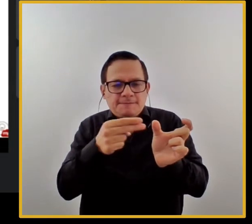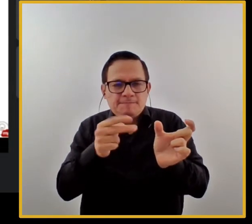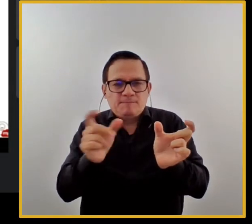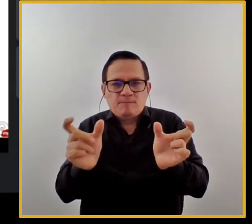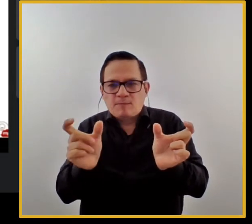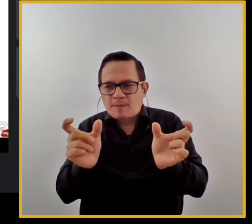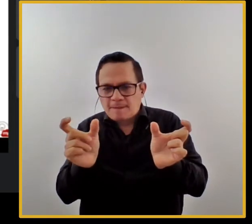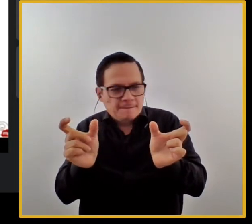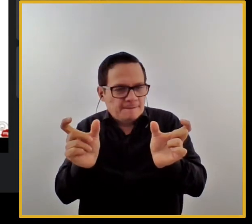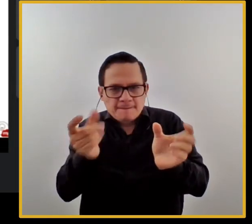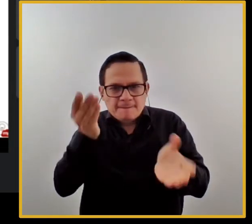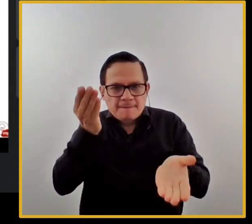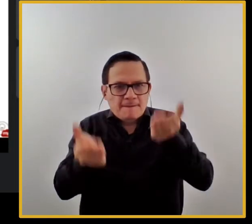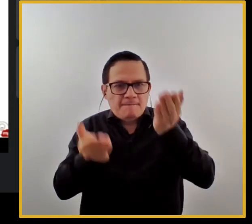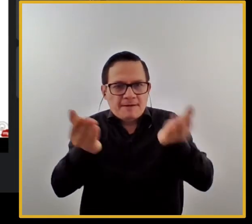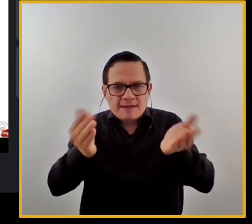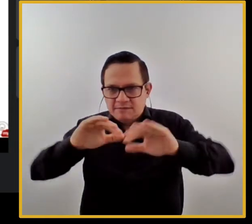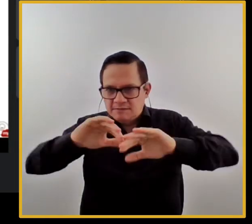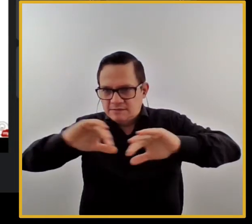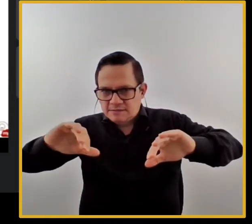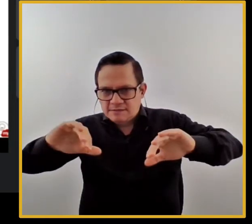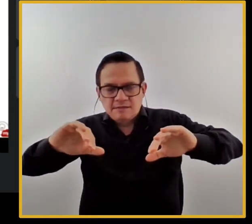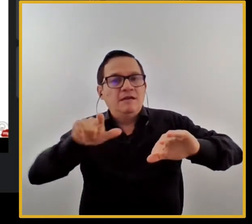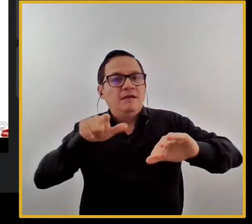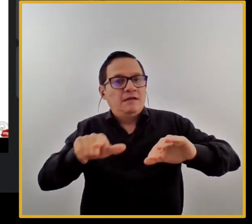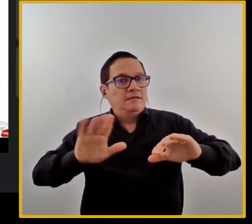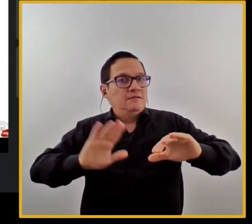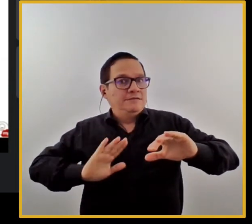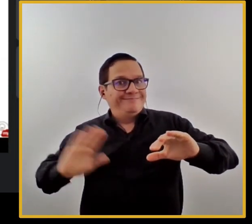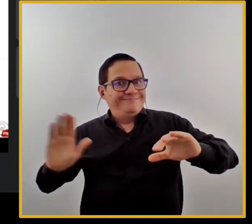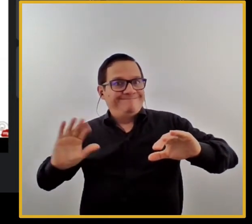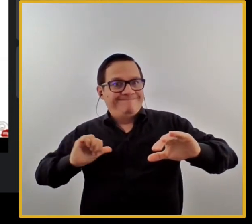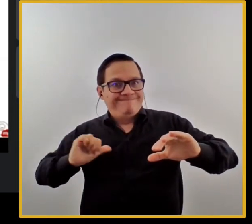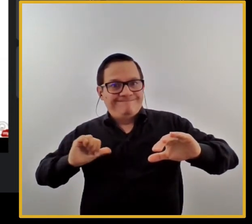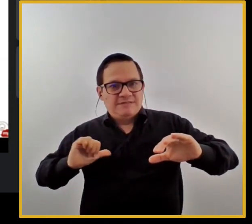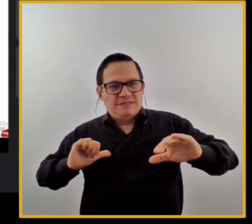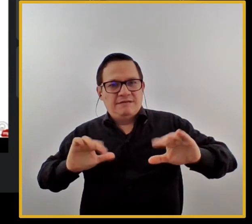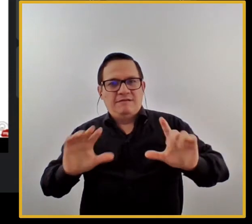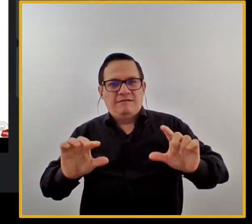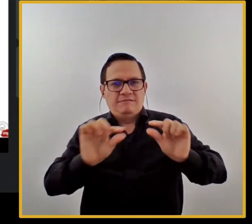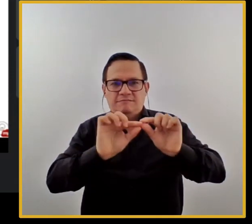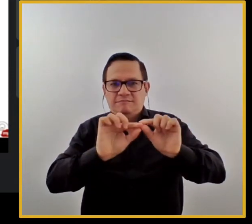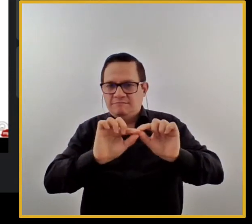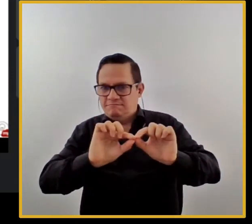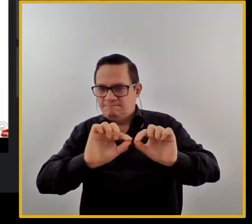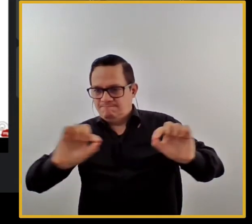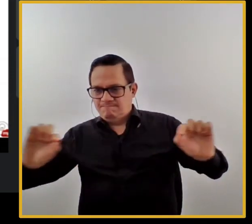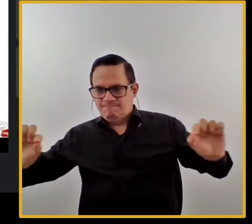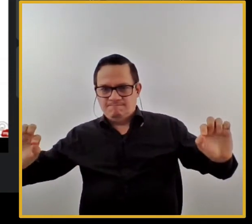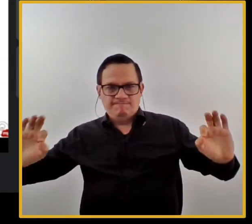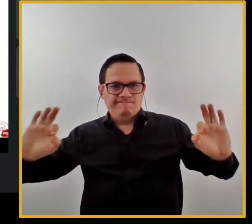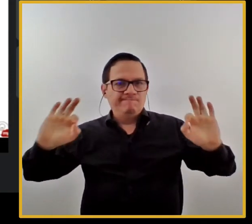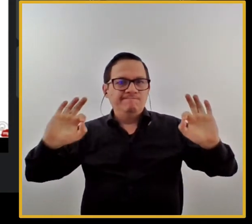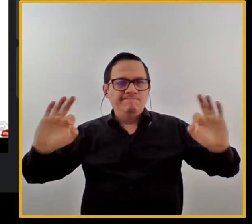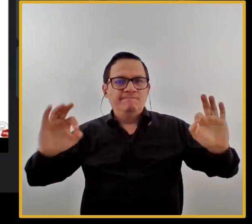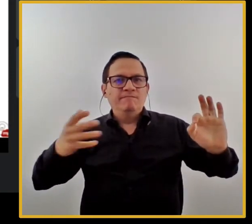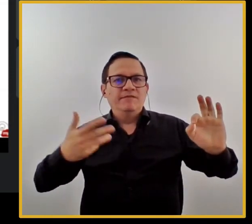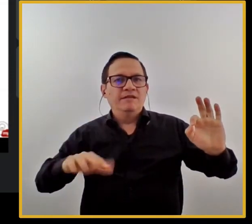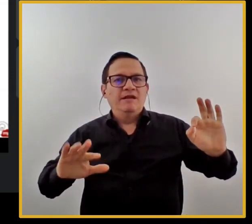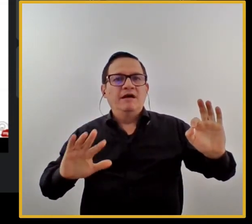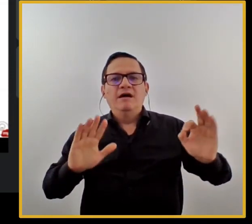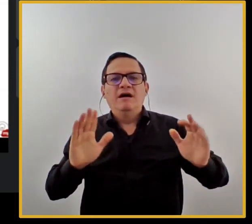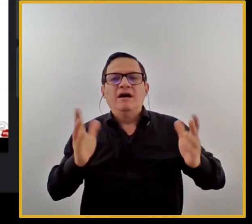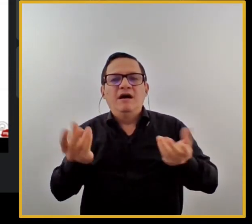de variables, ¿no? Entonces, al tener allí ya esta expresión, entonces lo que hacemos es dejar a